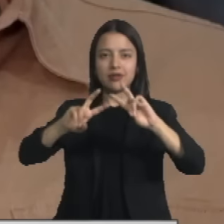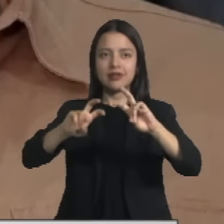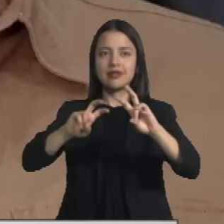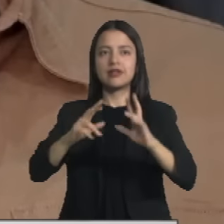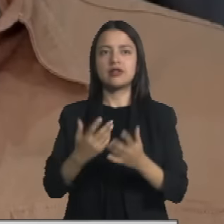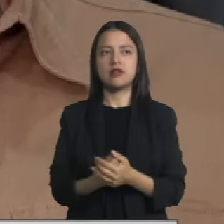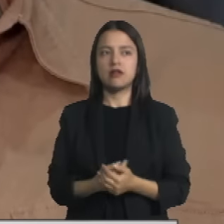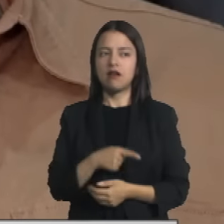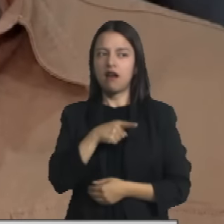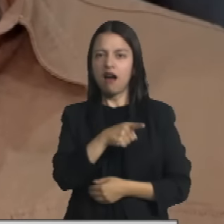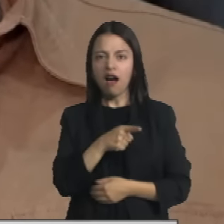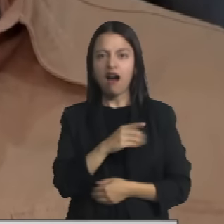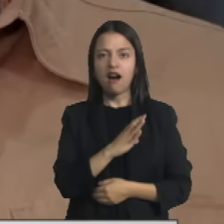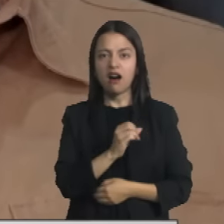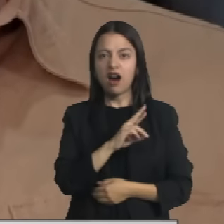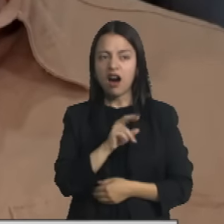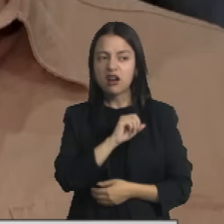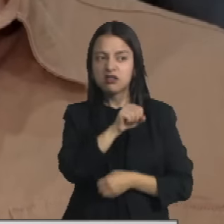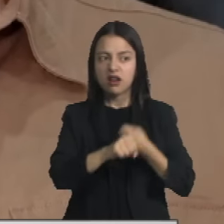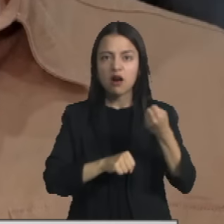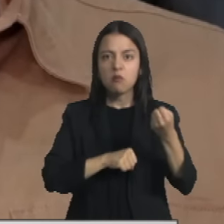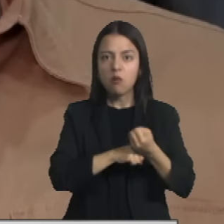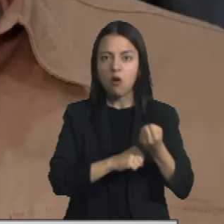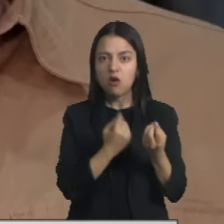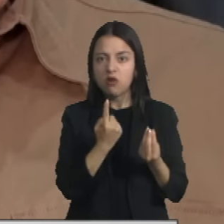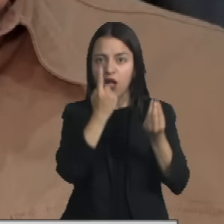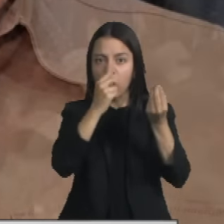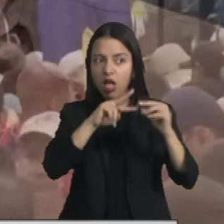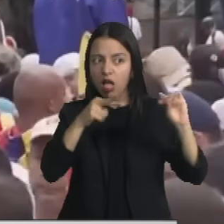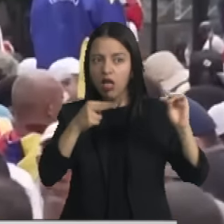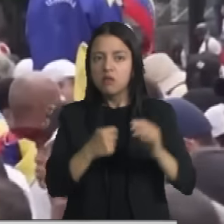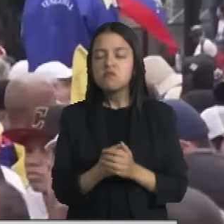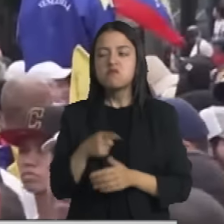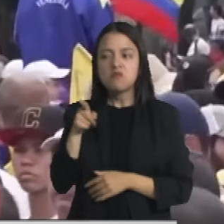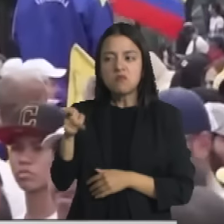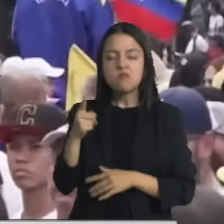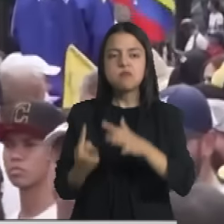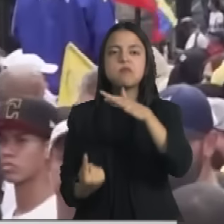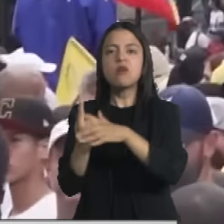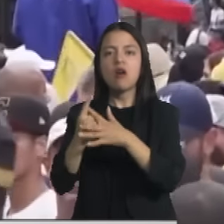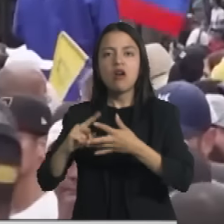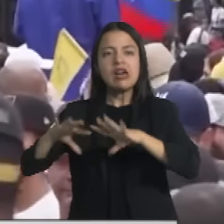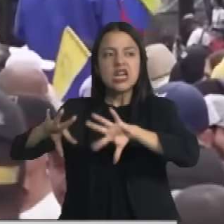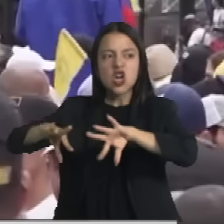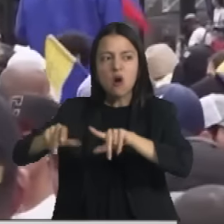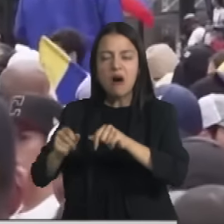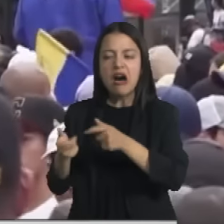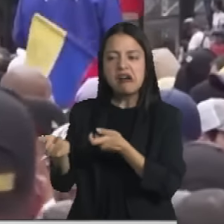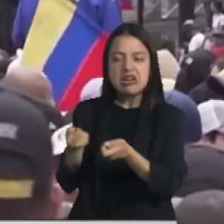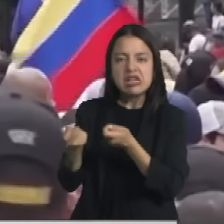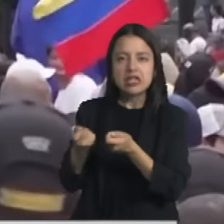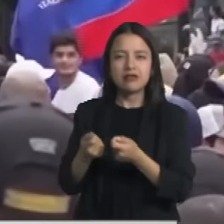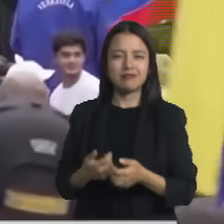investigación por conspiración y otros delitos de la página web donde la oposición mayoritaria tiene publicado